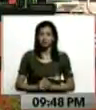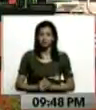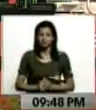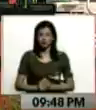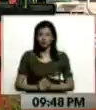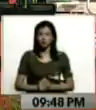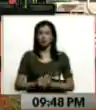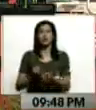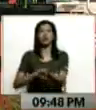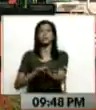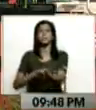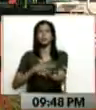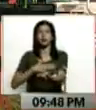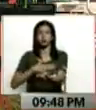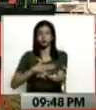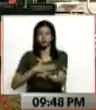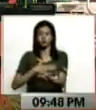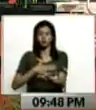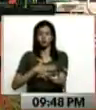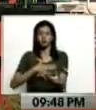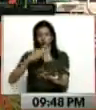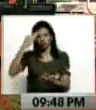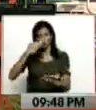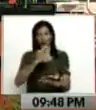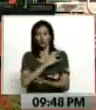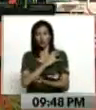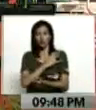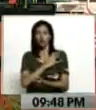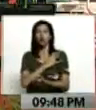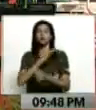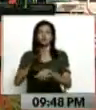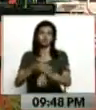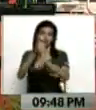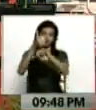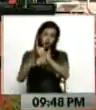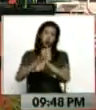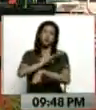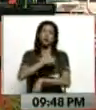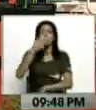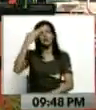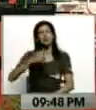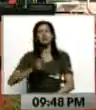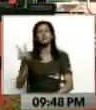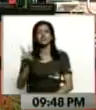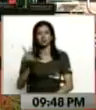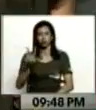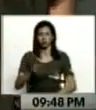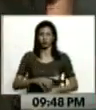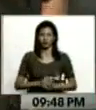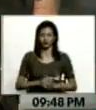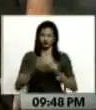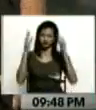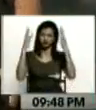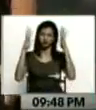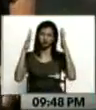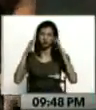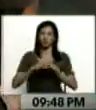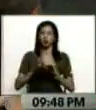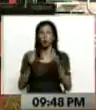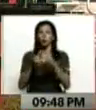está está mi querido hermano alis Jos Rod división rector de la universidad militar bolivariana de